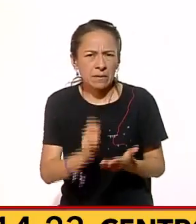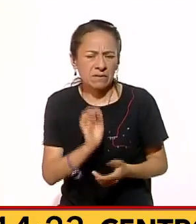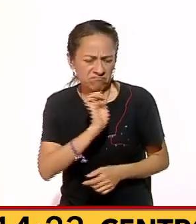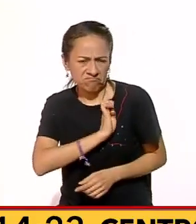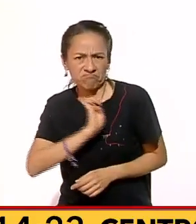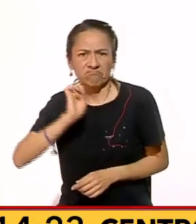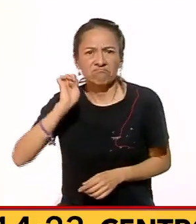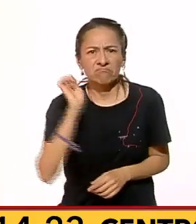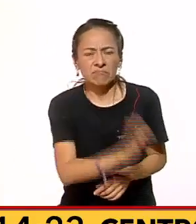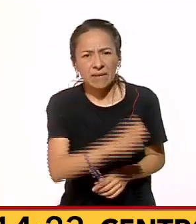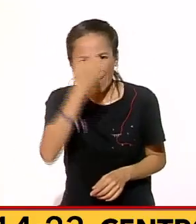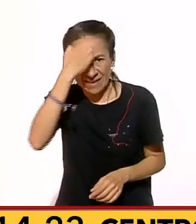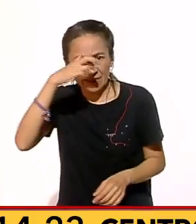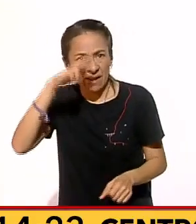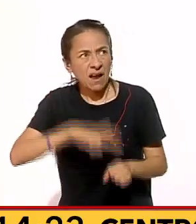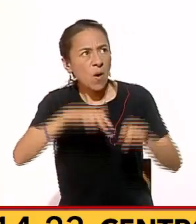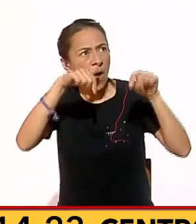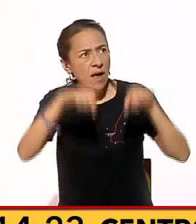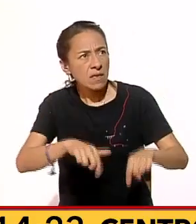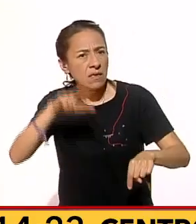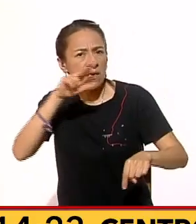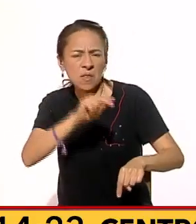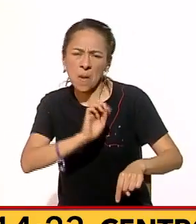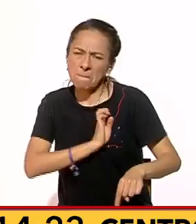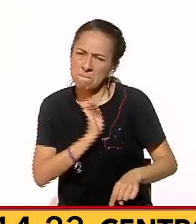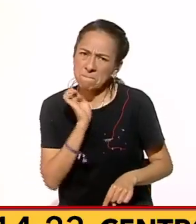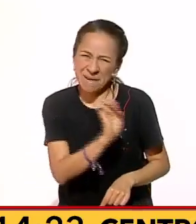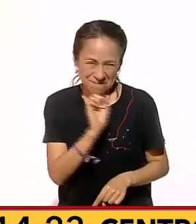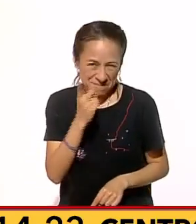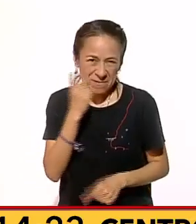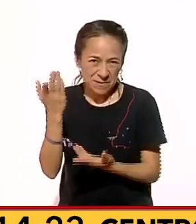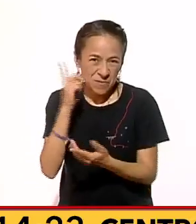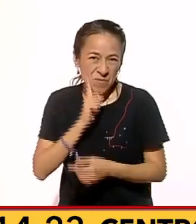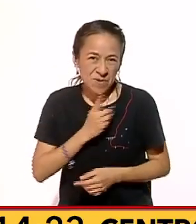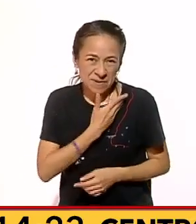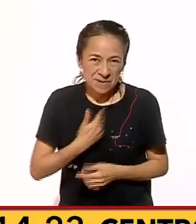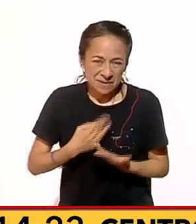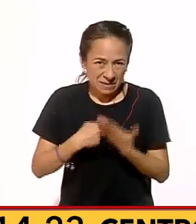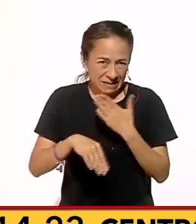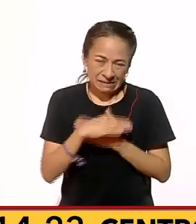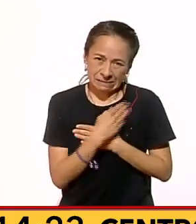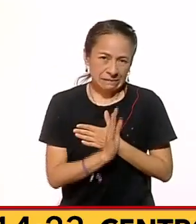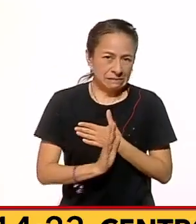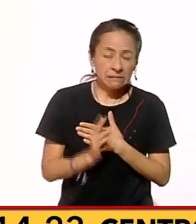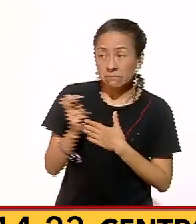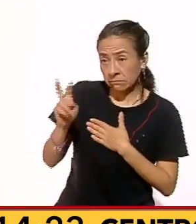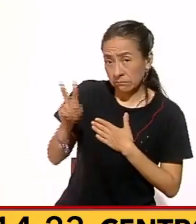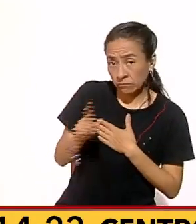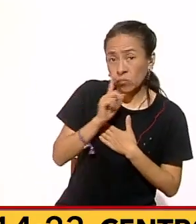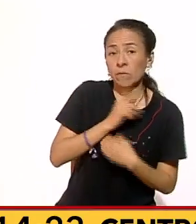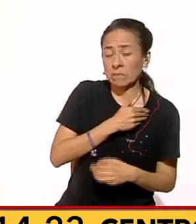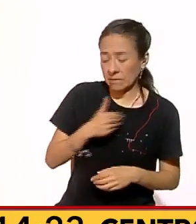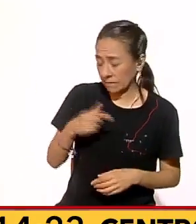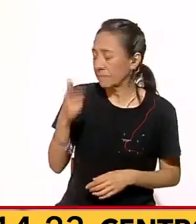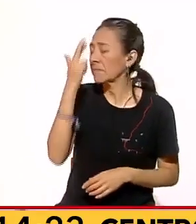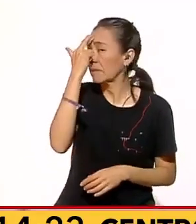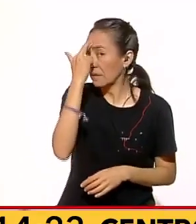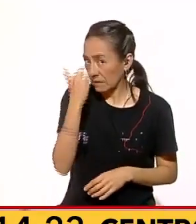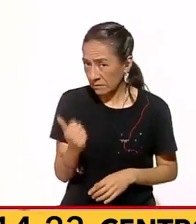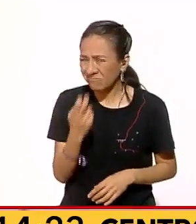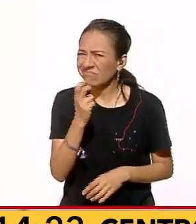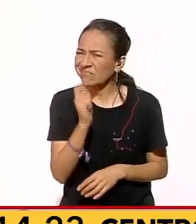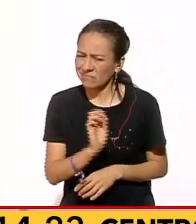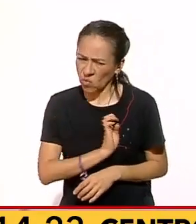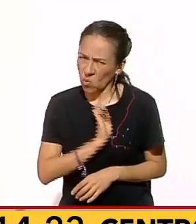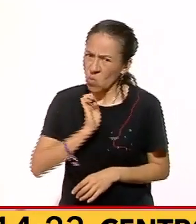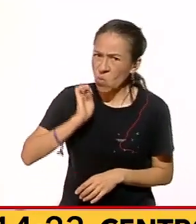la presidenta Claudia Sheinbaum. Desde luego, la presidenta tiene toda la razón. Hay que tener mucho cuidado con el discurso de